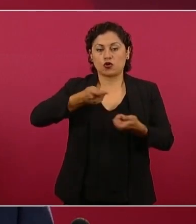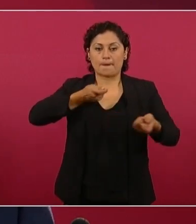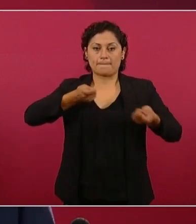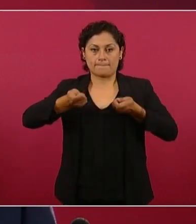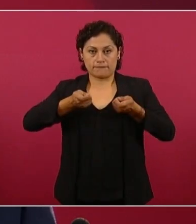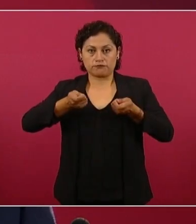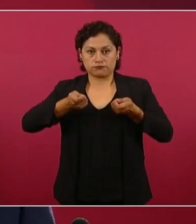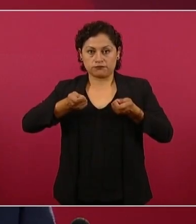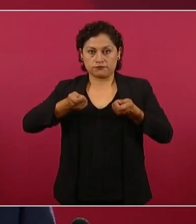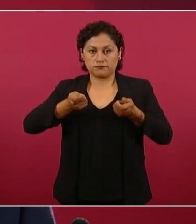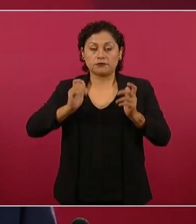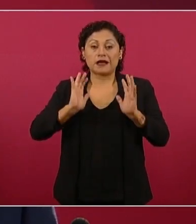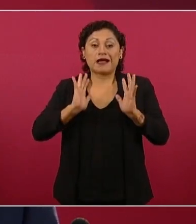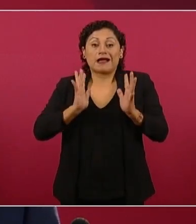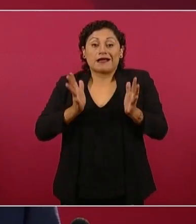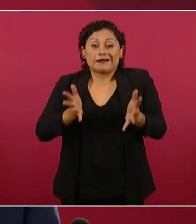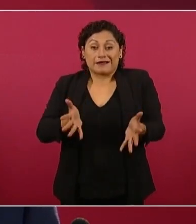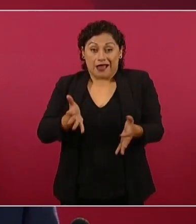tiene el gobierno,